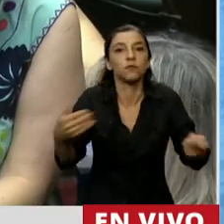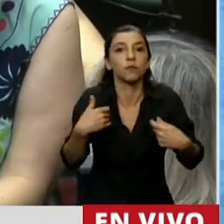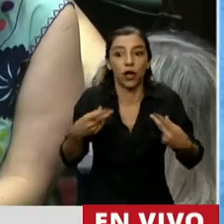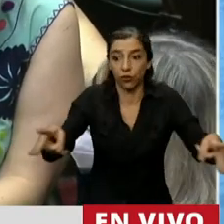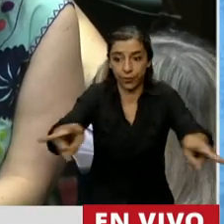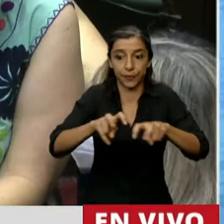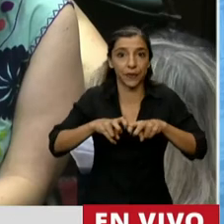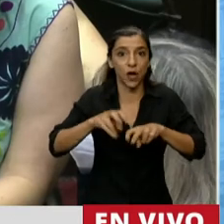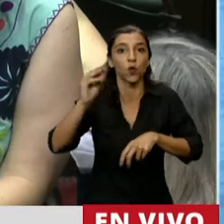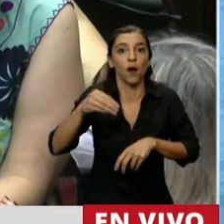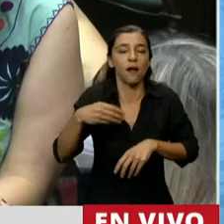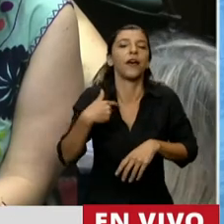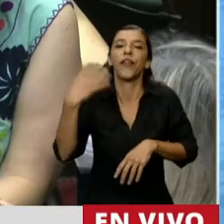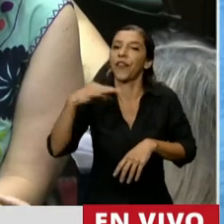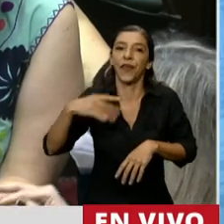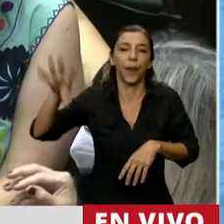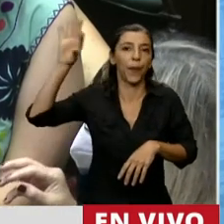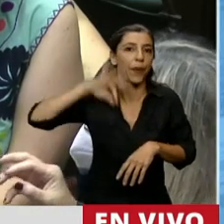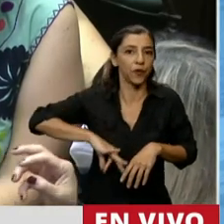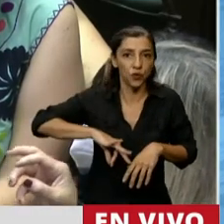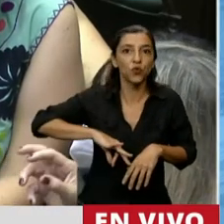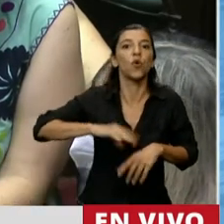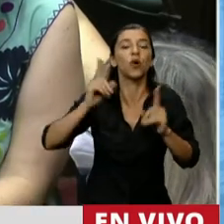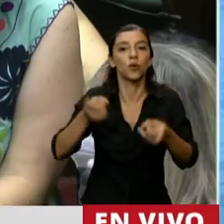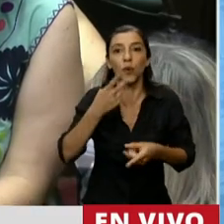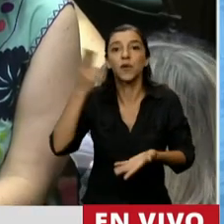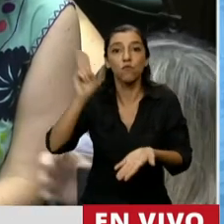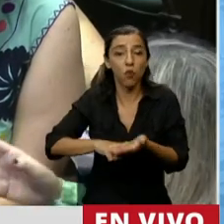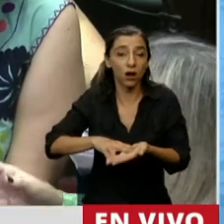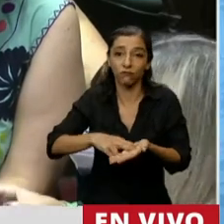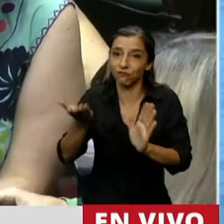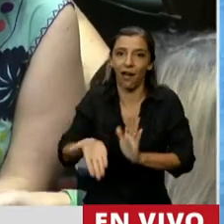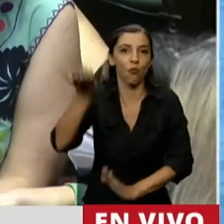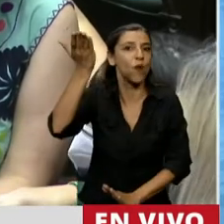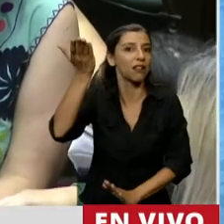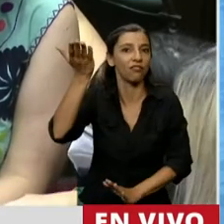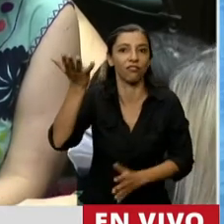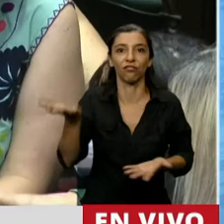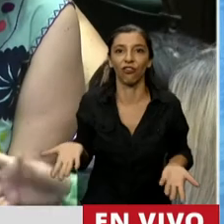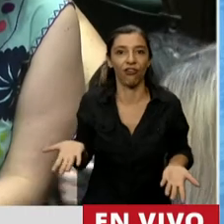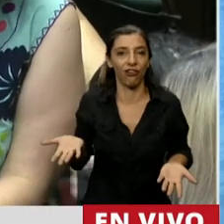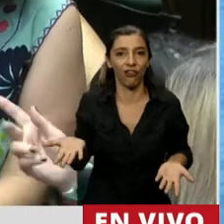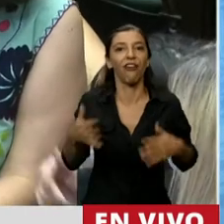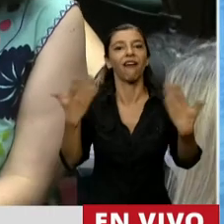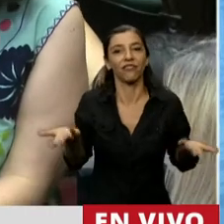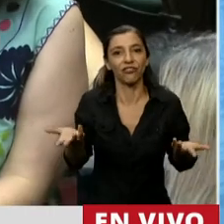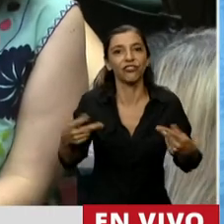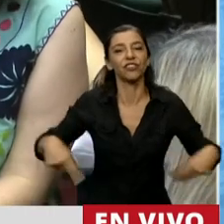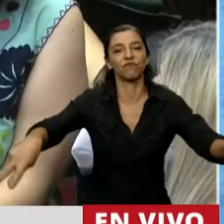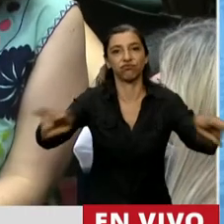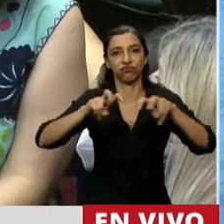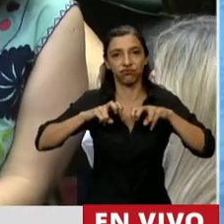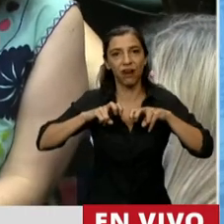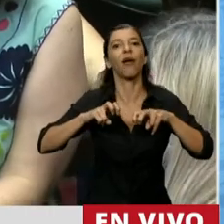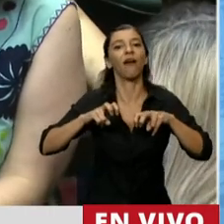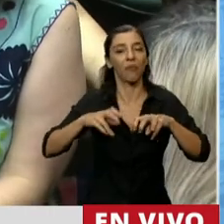públicas van a llevar a que indefectiblemente ambos aumenten. ¿Alguien imagina paritarias en